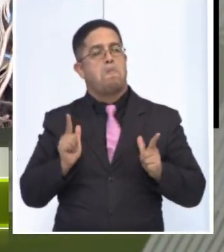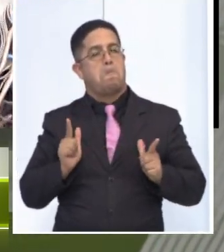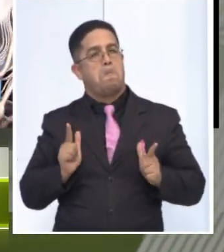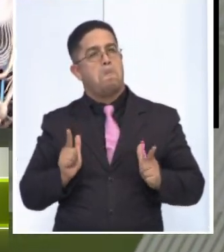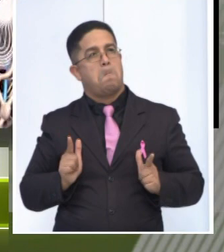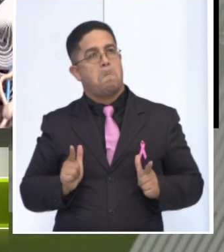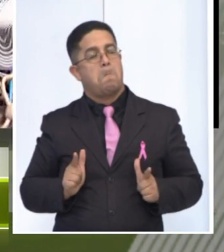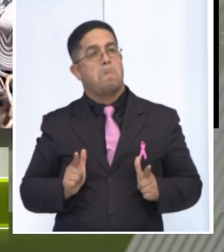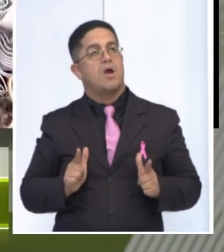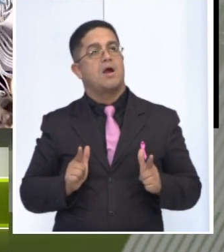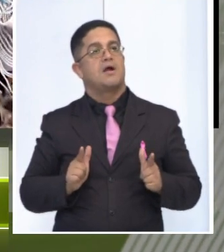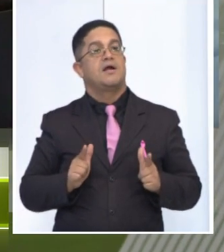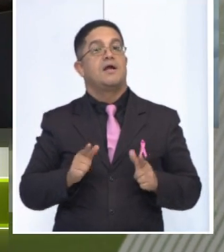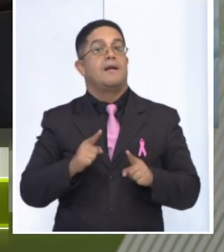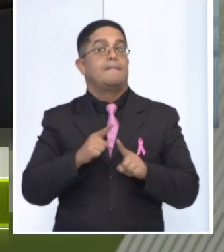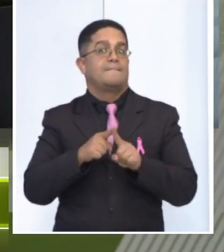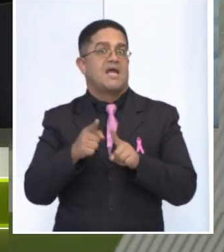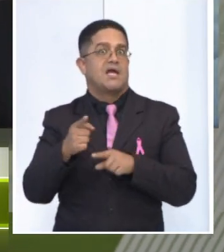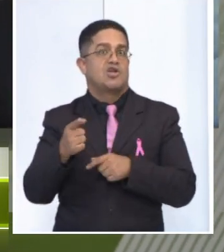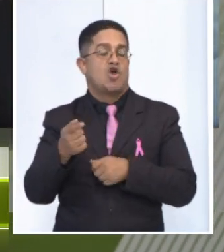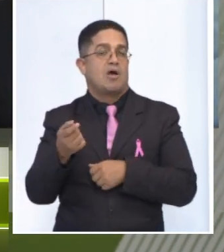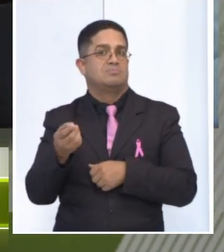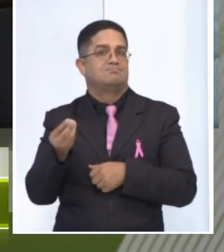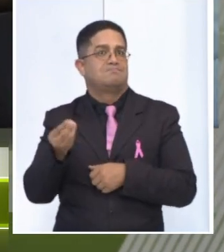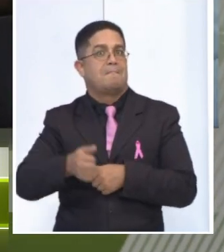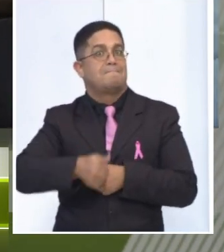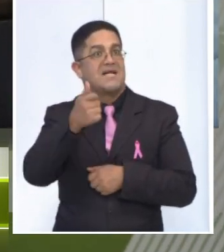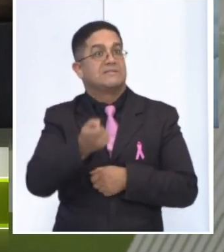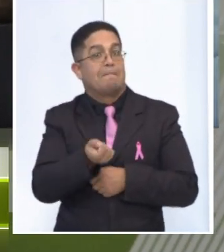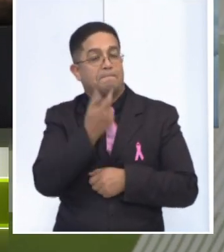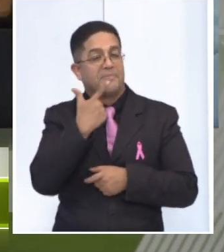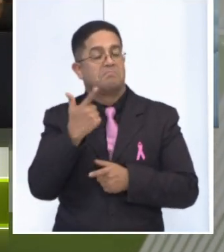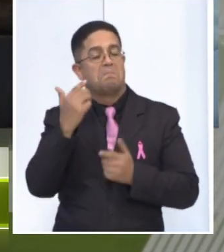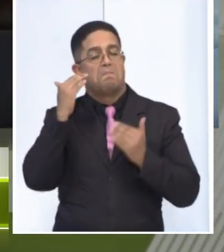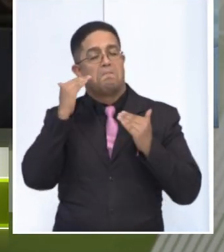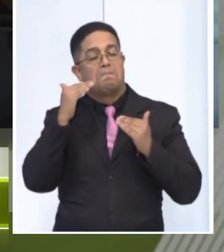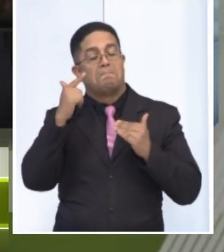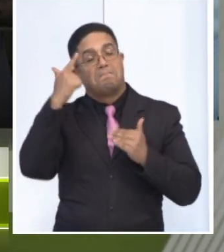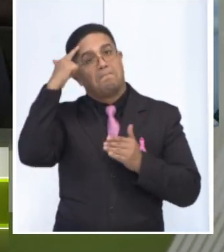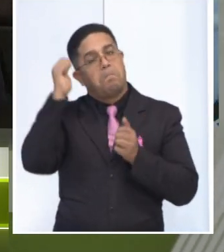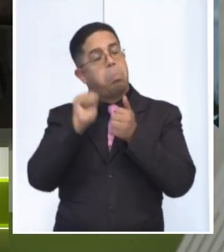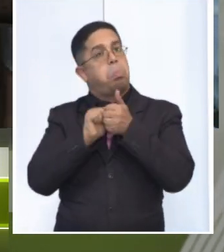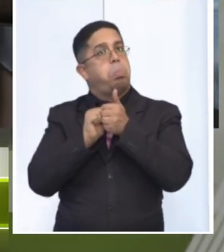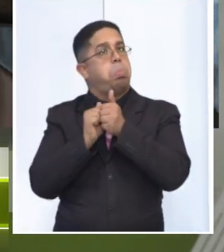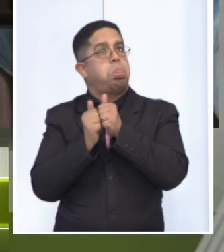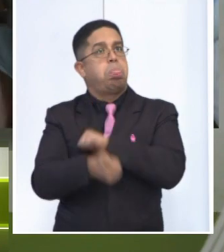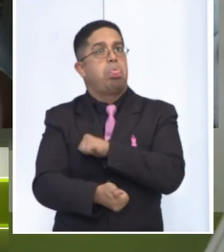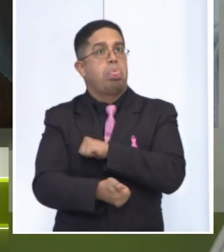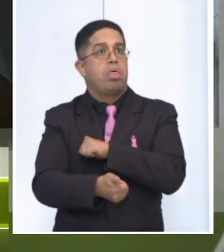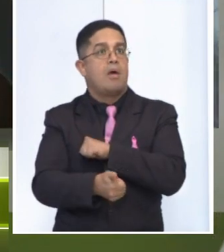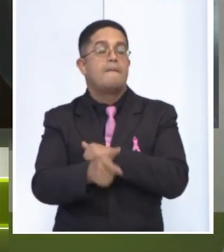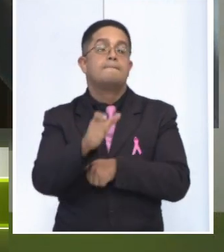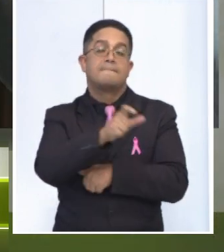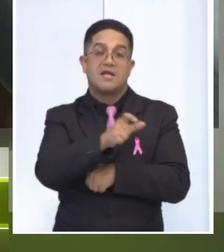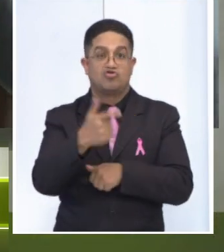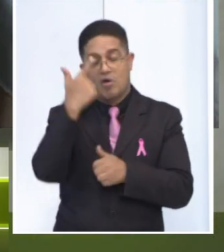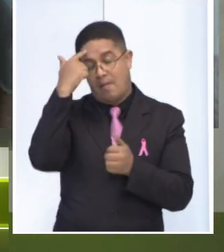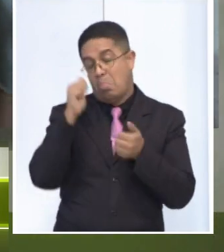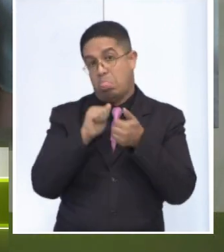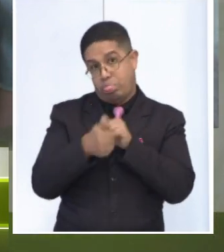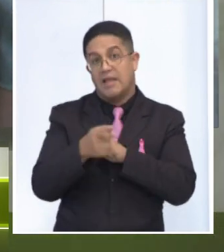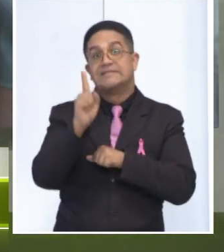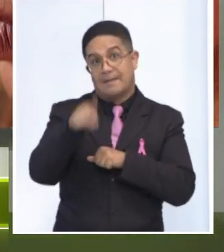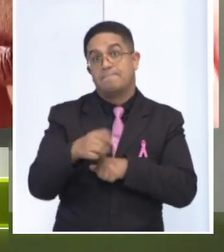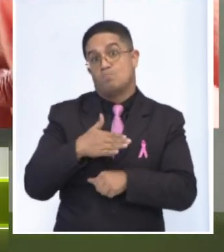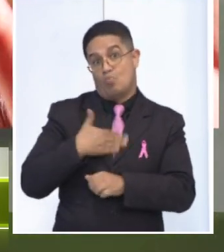individuo, pero a dosis mucho mayores puede producir inclusive letargo, pérdida de la conciencia, inclusive la persona puede perder el conocimiento y hasta